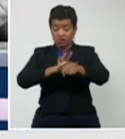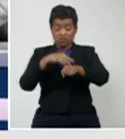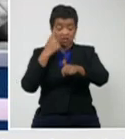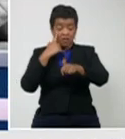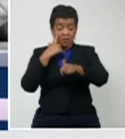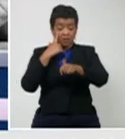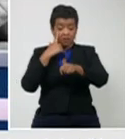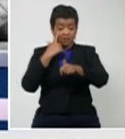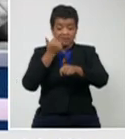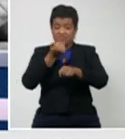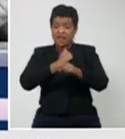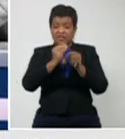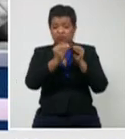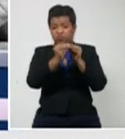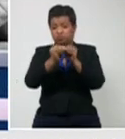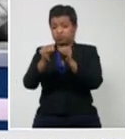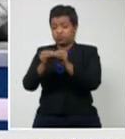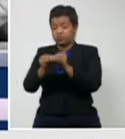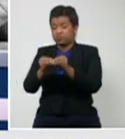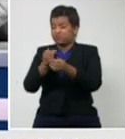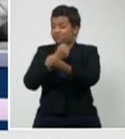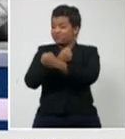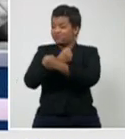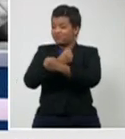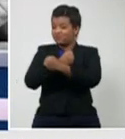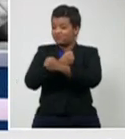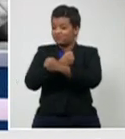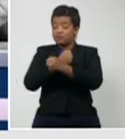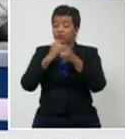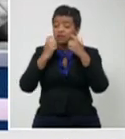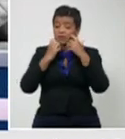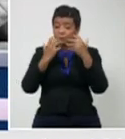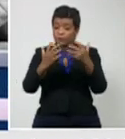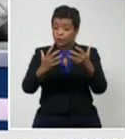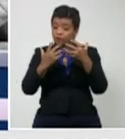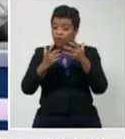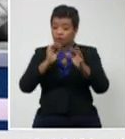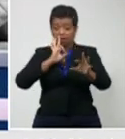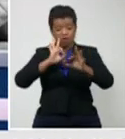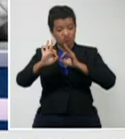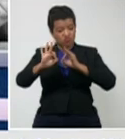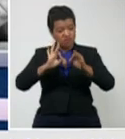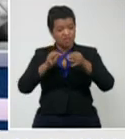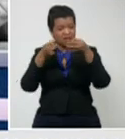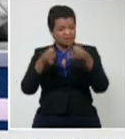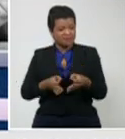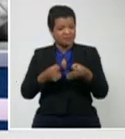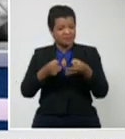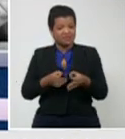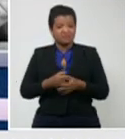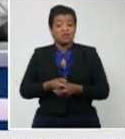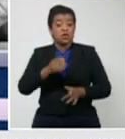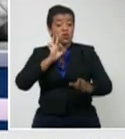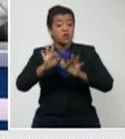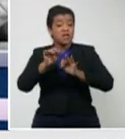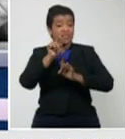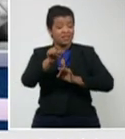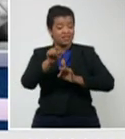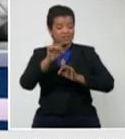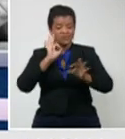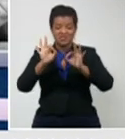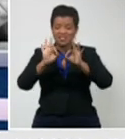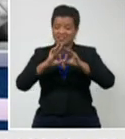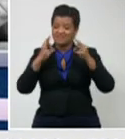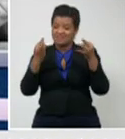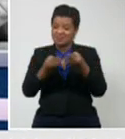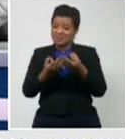contagiosa, altamente peligrosa, de ahí la importancia de su constante protección. Proteja a su familia, proteja a sus